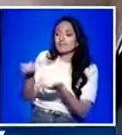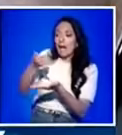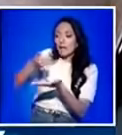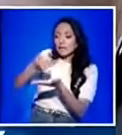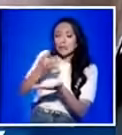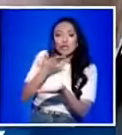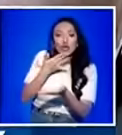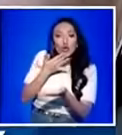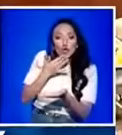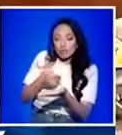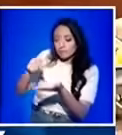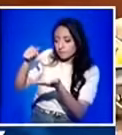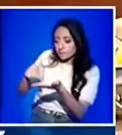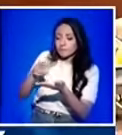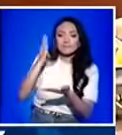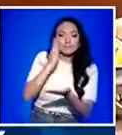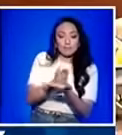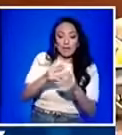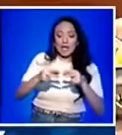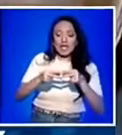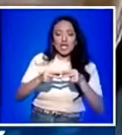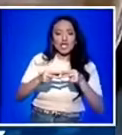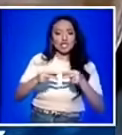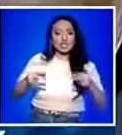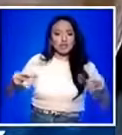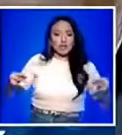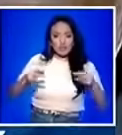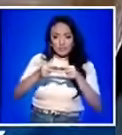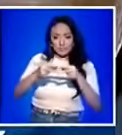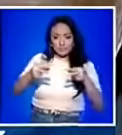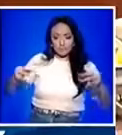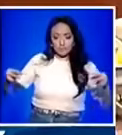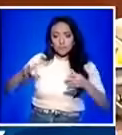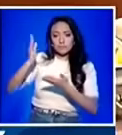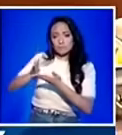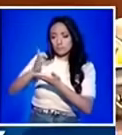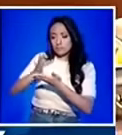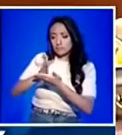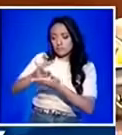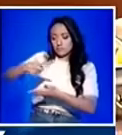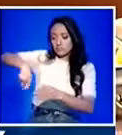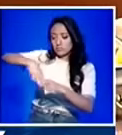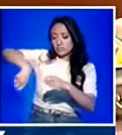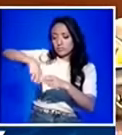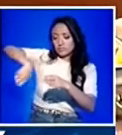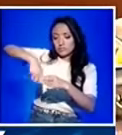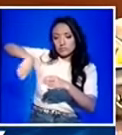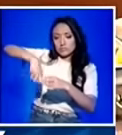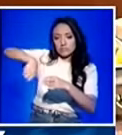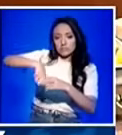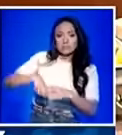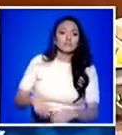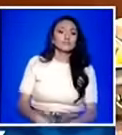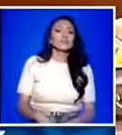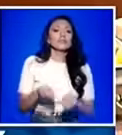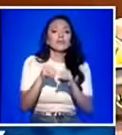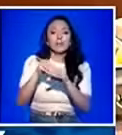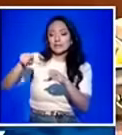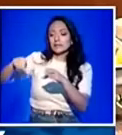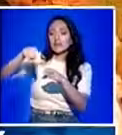de color, el picadillo de los vegetales y también aquí tenemos todo el